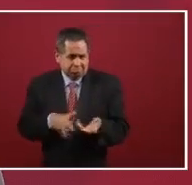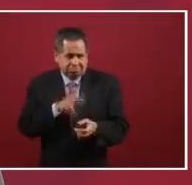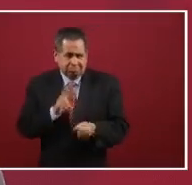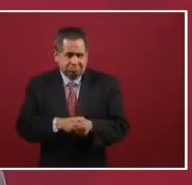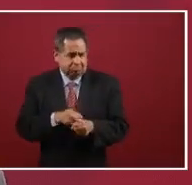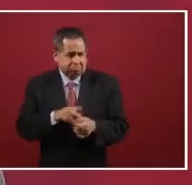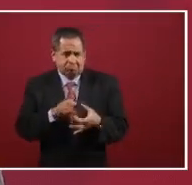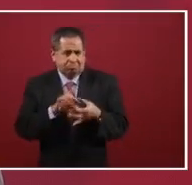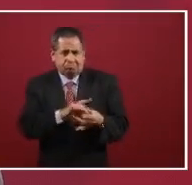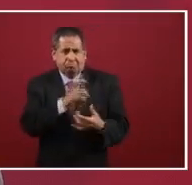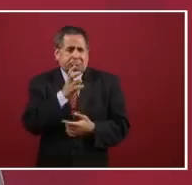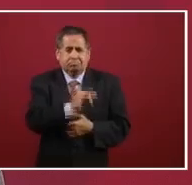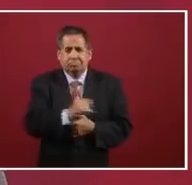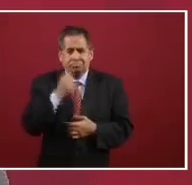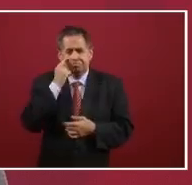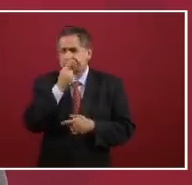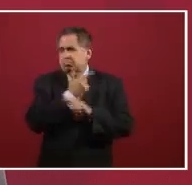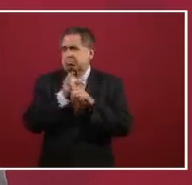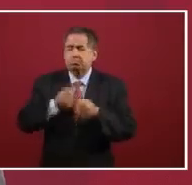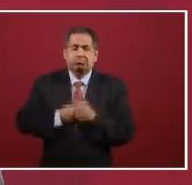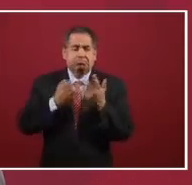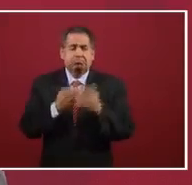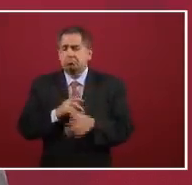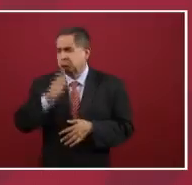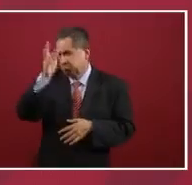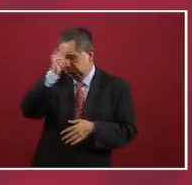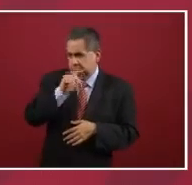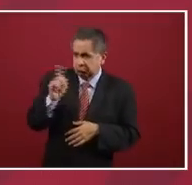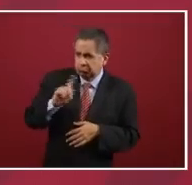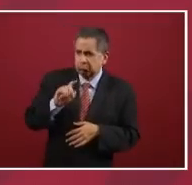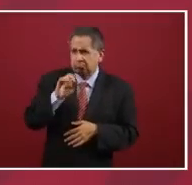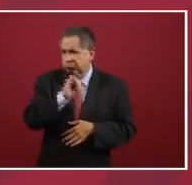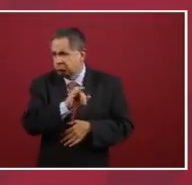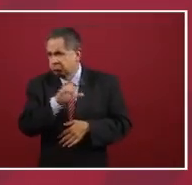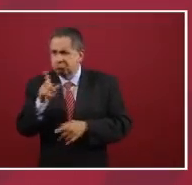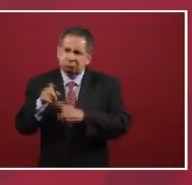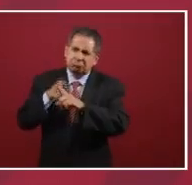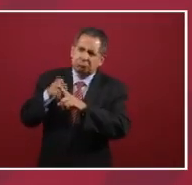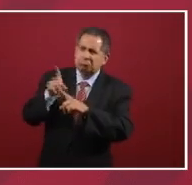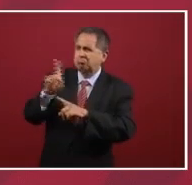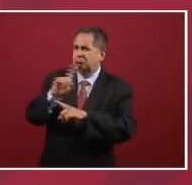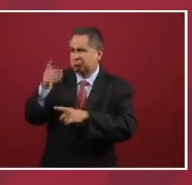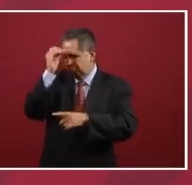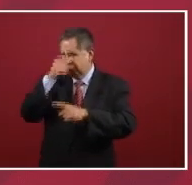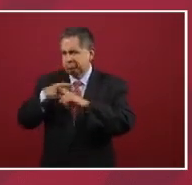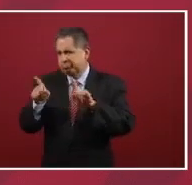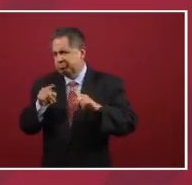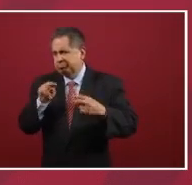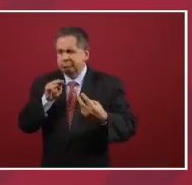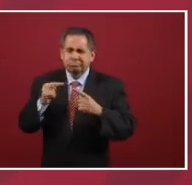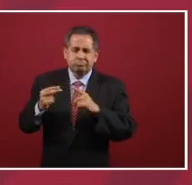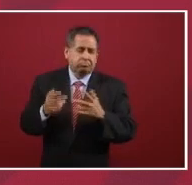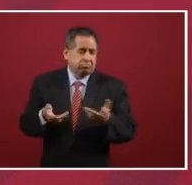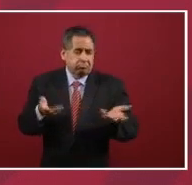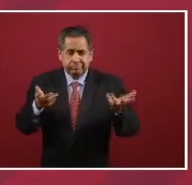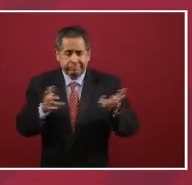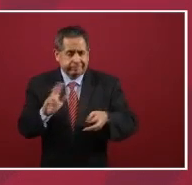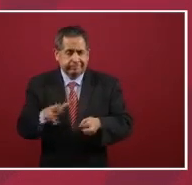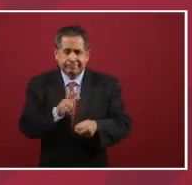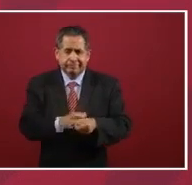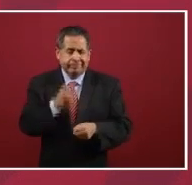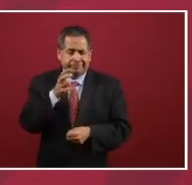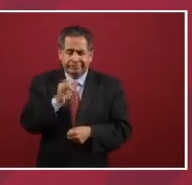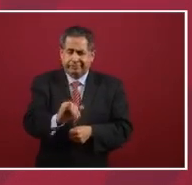consustancial a la democracia, el que haya críticas, el que se cuestione